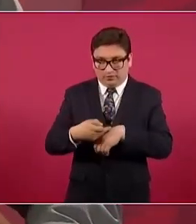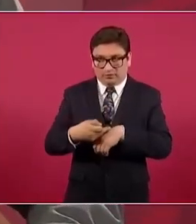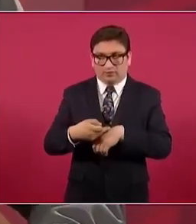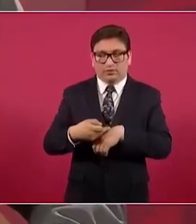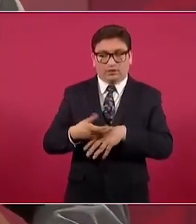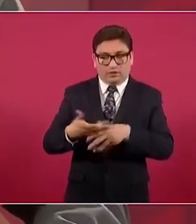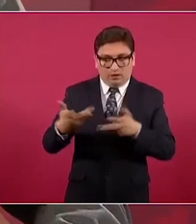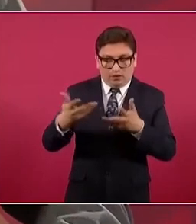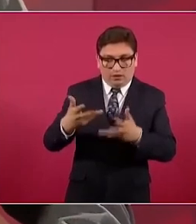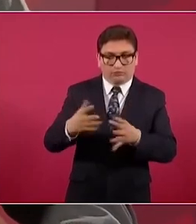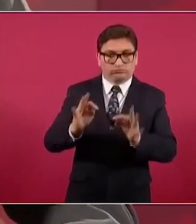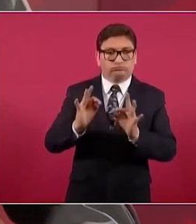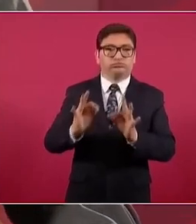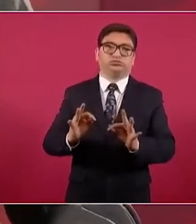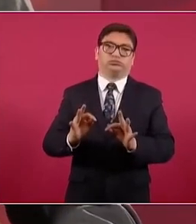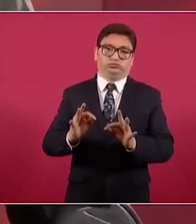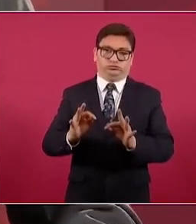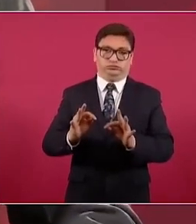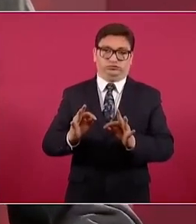Doloroso, pero ejemplar.